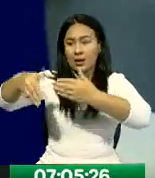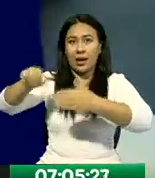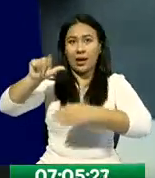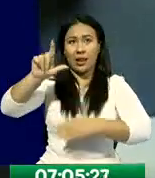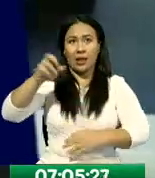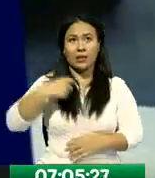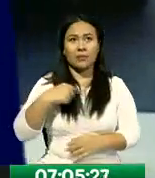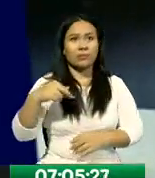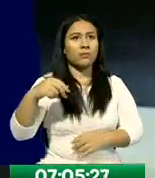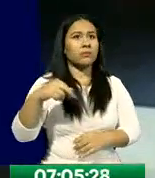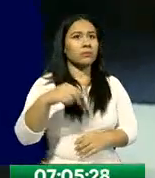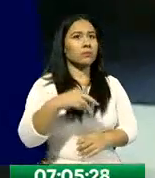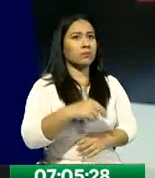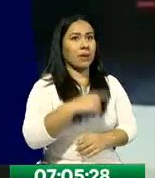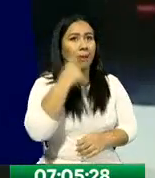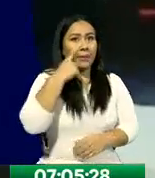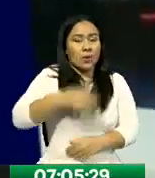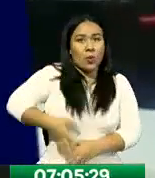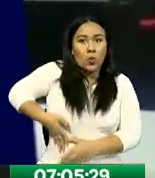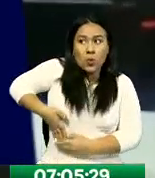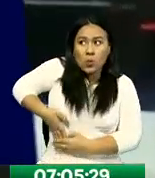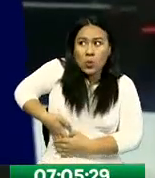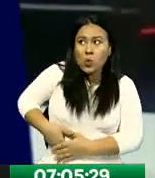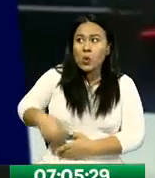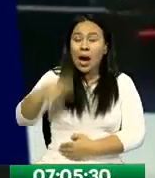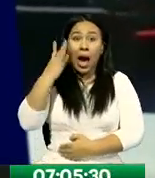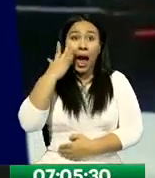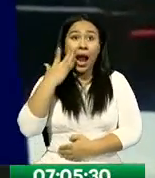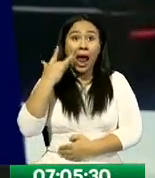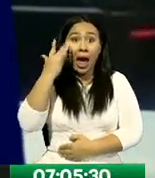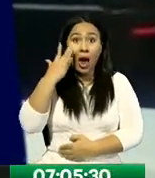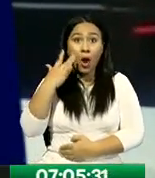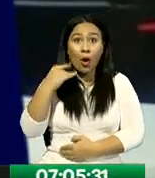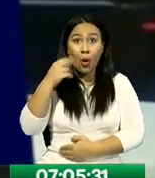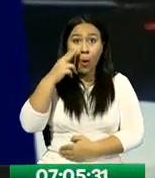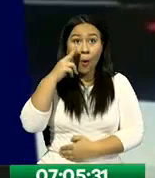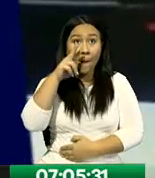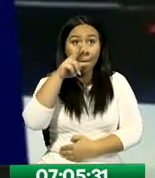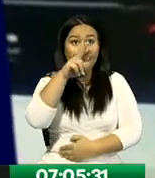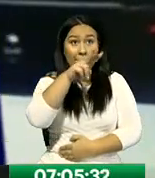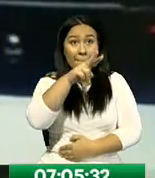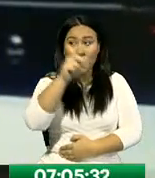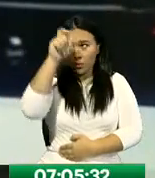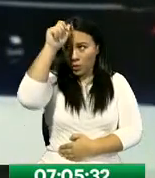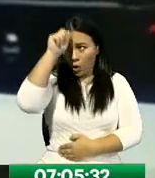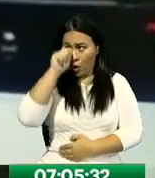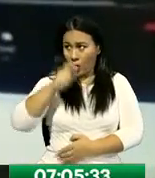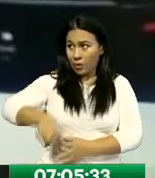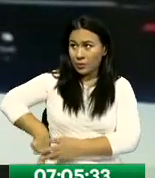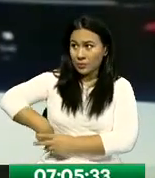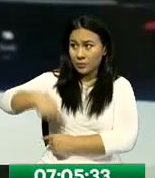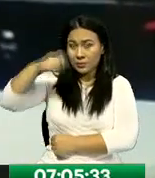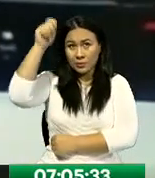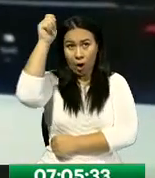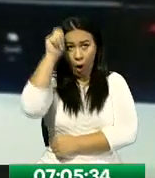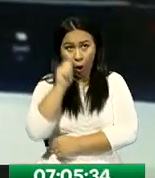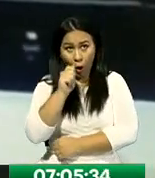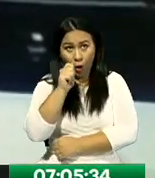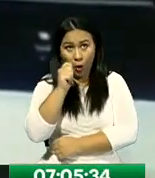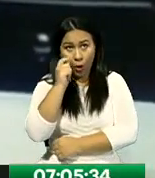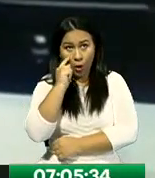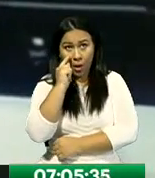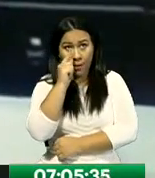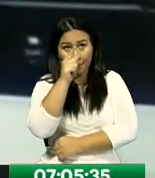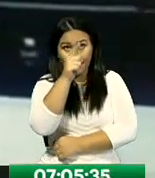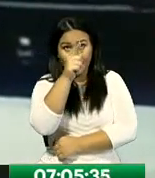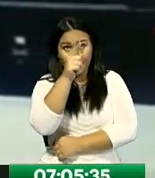primero caminando en actitud media sospechosa. Luego se coloca una gorra, como ustedes lo van a ver, mientras el carro